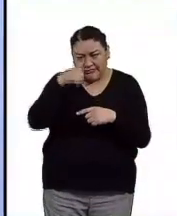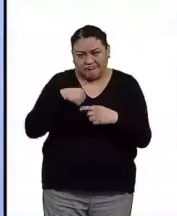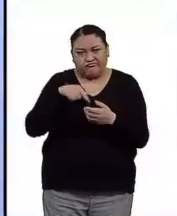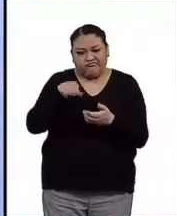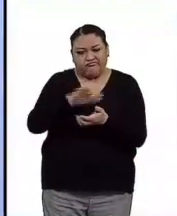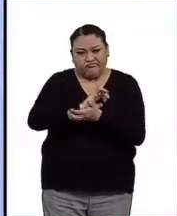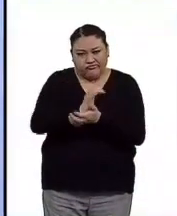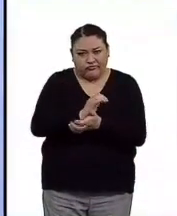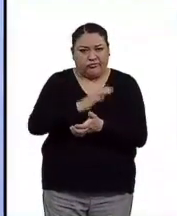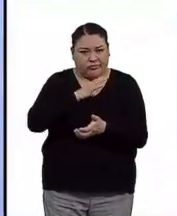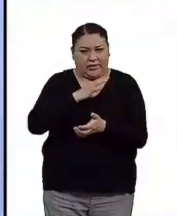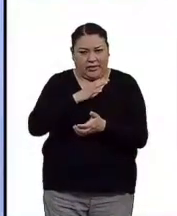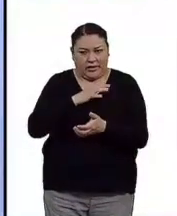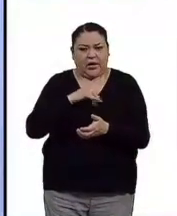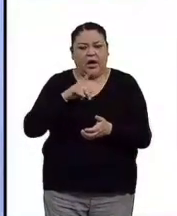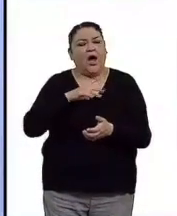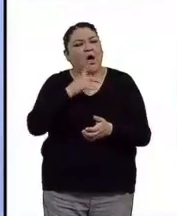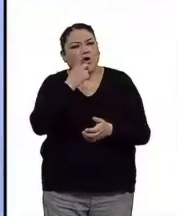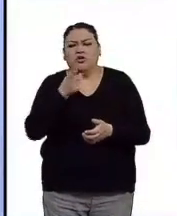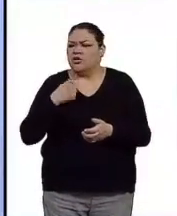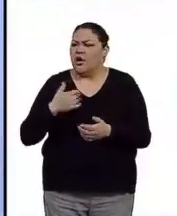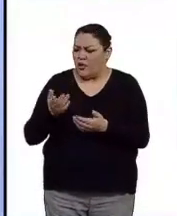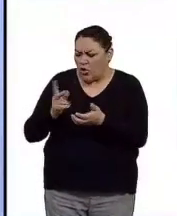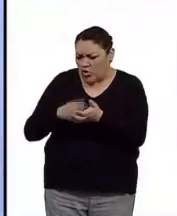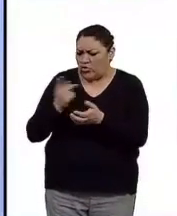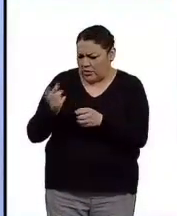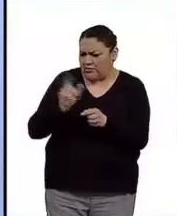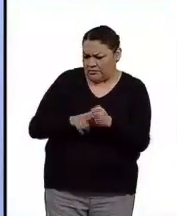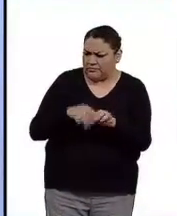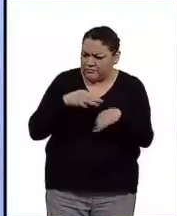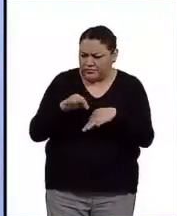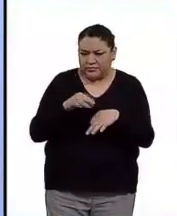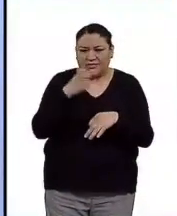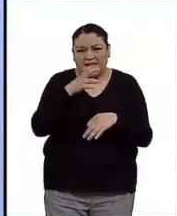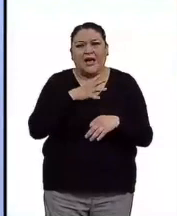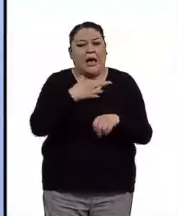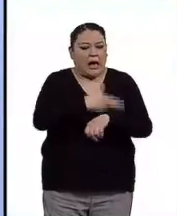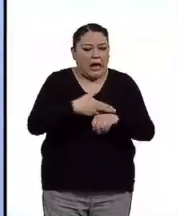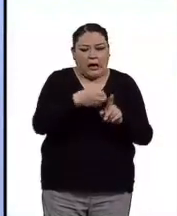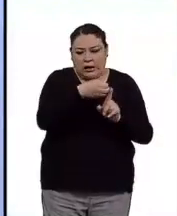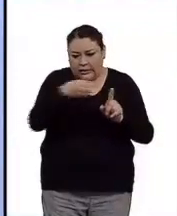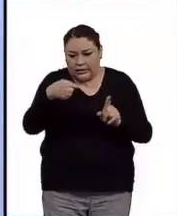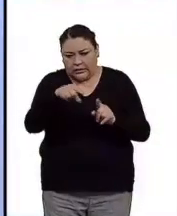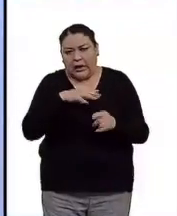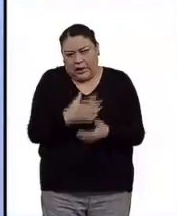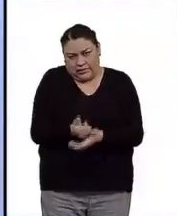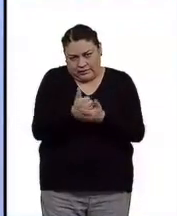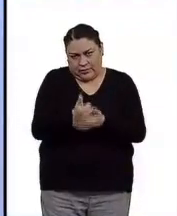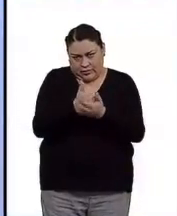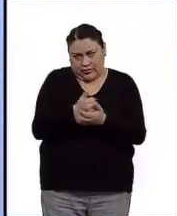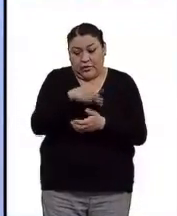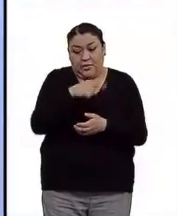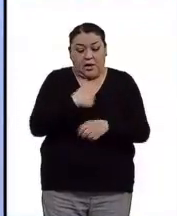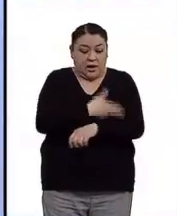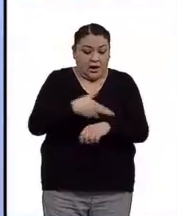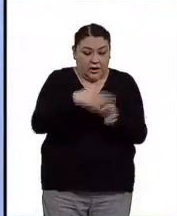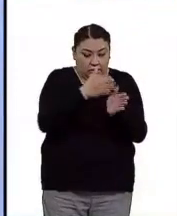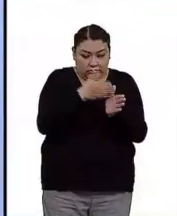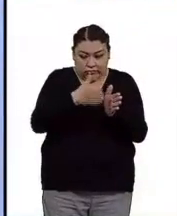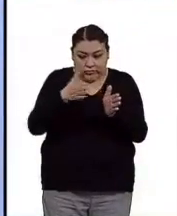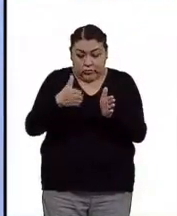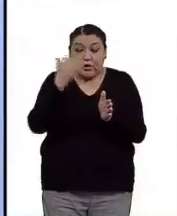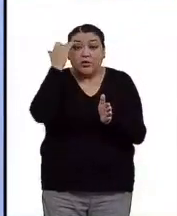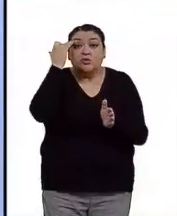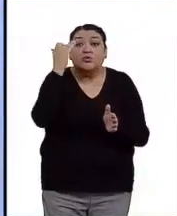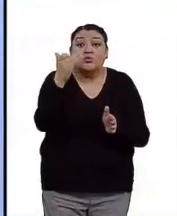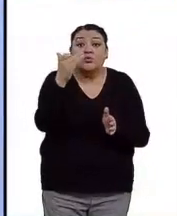Entonces, aunque haya ofrecimiento de trabajo, no revierte carga de la prueba. Eso procesalmente ayuda, pero insisto, procesalmente es de aquí a 5